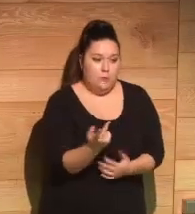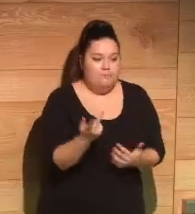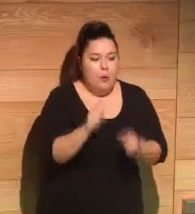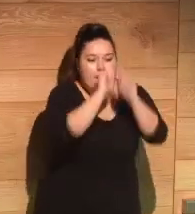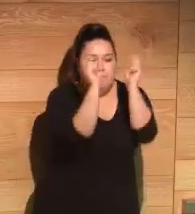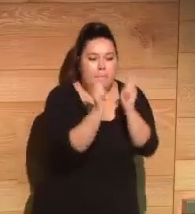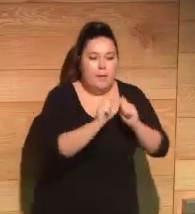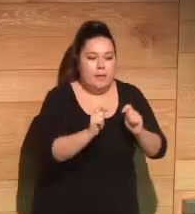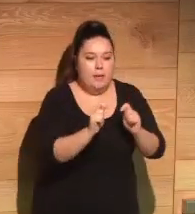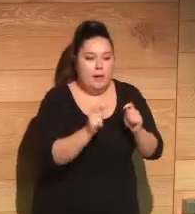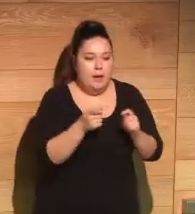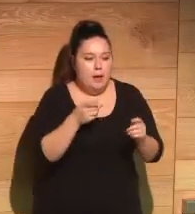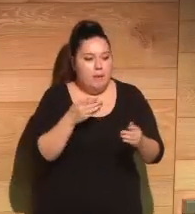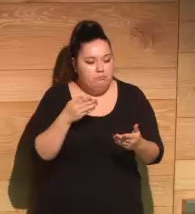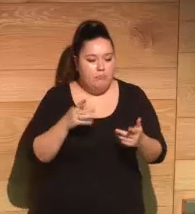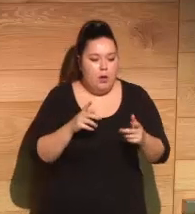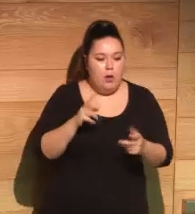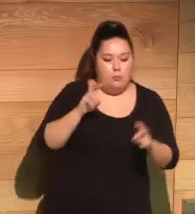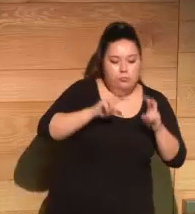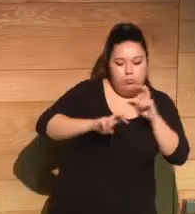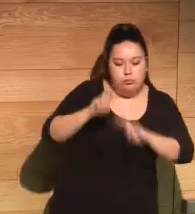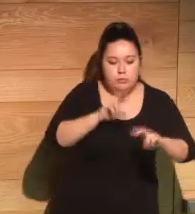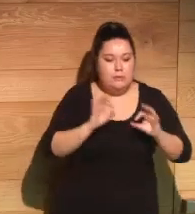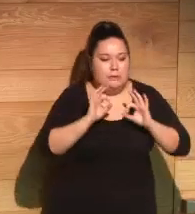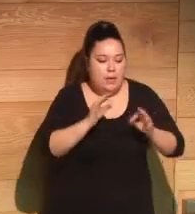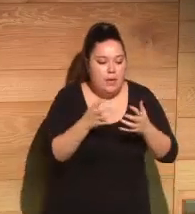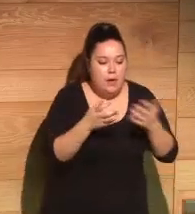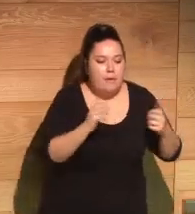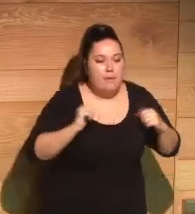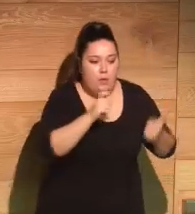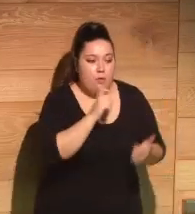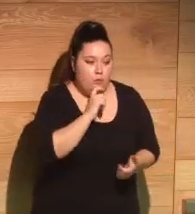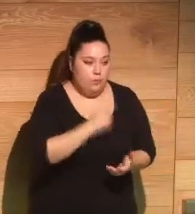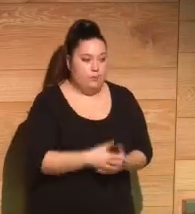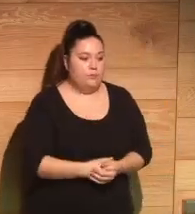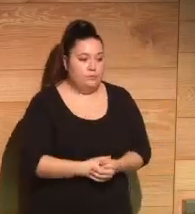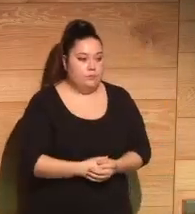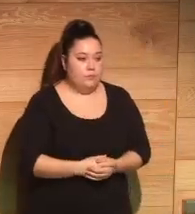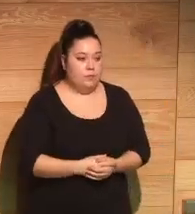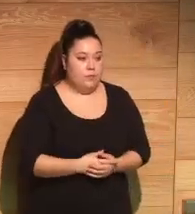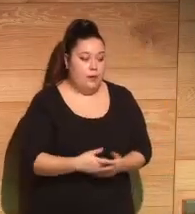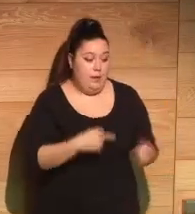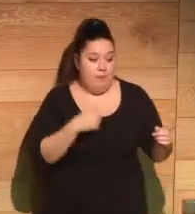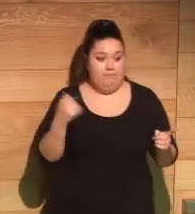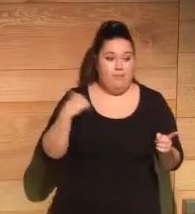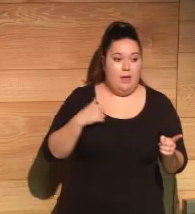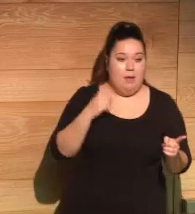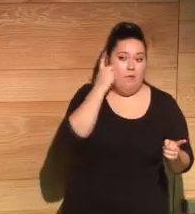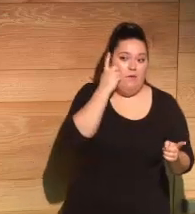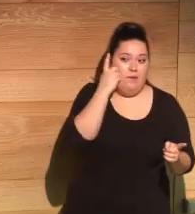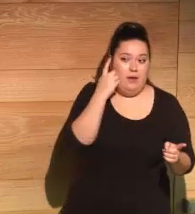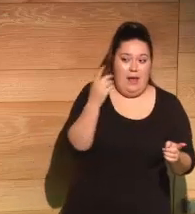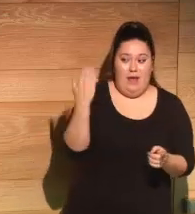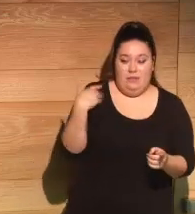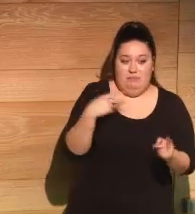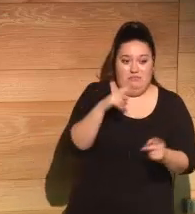de abordarlo. Y La persona joven es una película de una época en que no había móviles y por lo tanto para encontrar a alguien tenía que